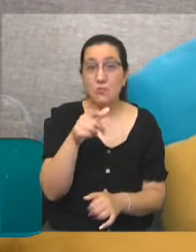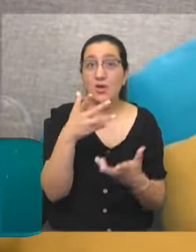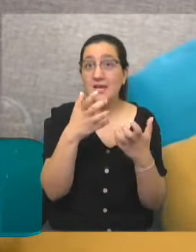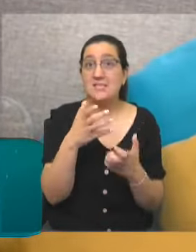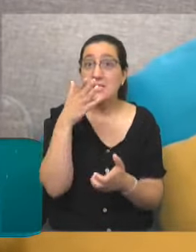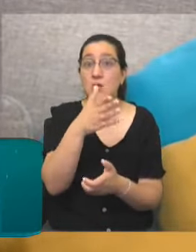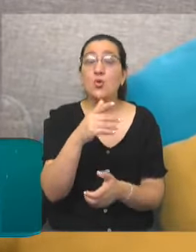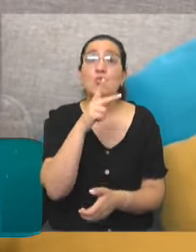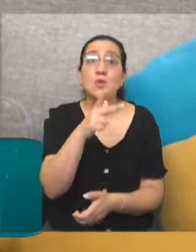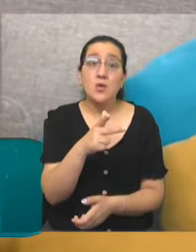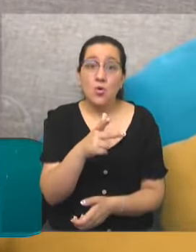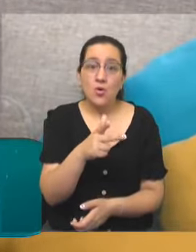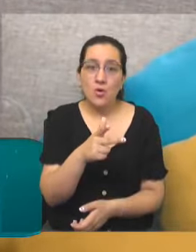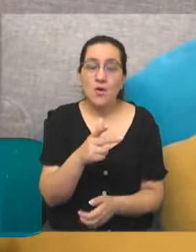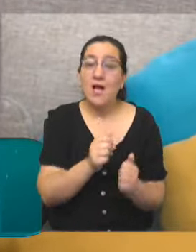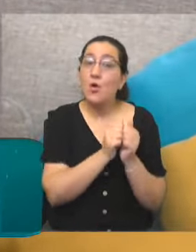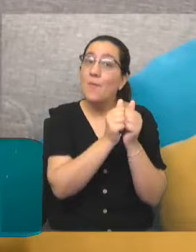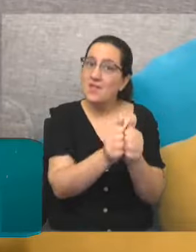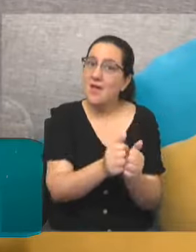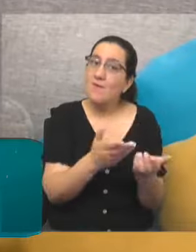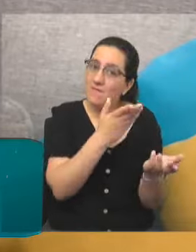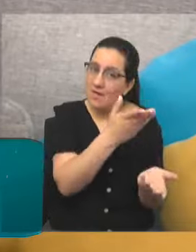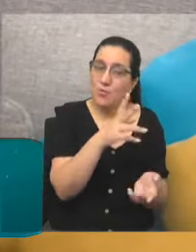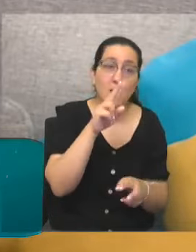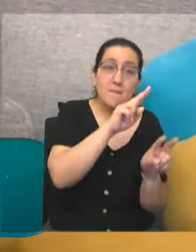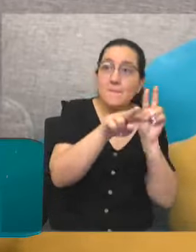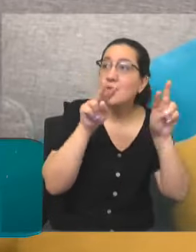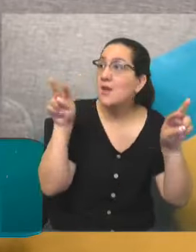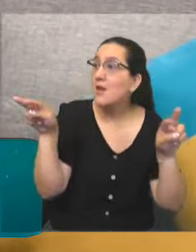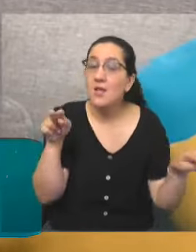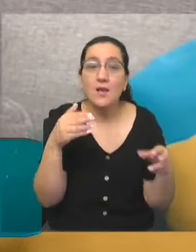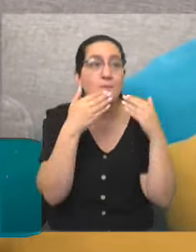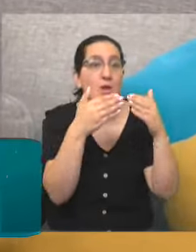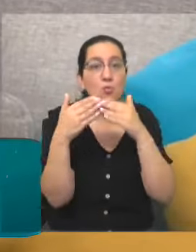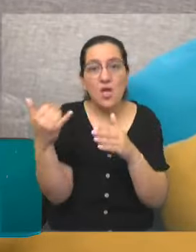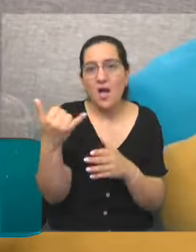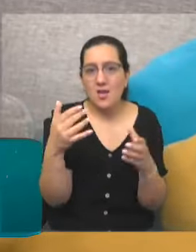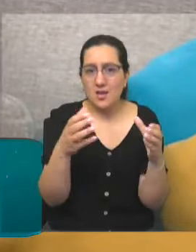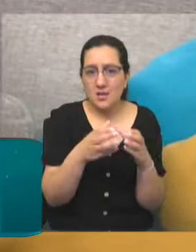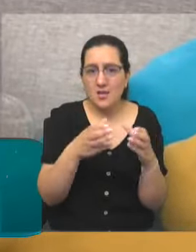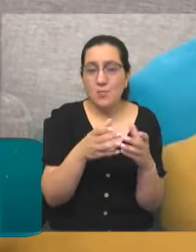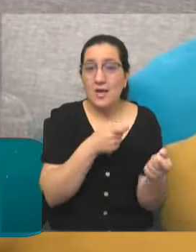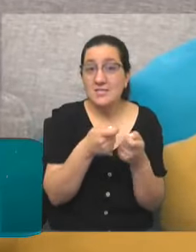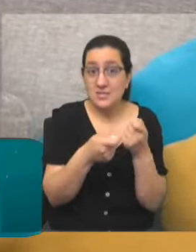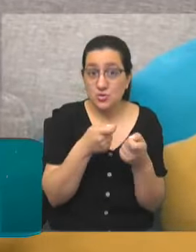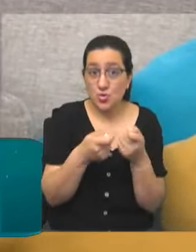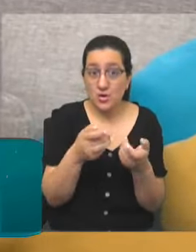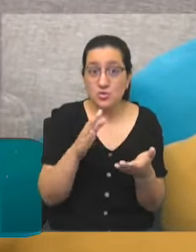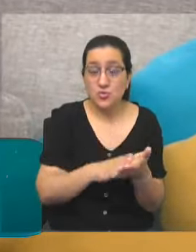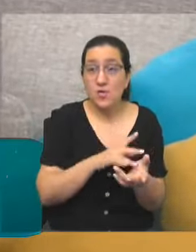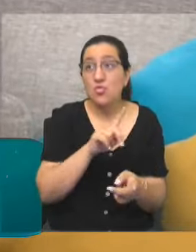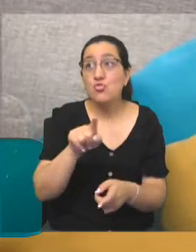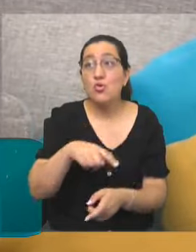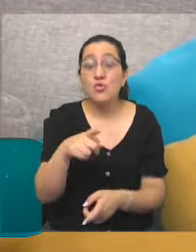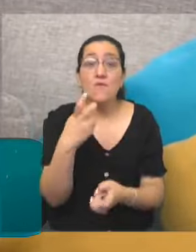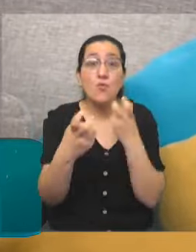Eso es una buena actividad para hacer, ¿ves? Acompañarlo hasta ahí, dejarlo que mire, que pregunte. Hay equipos que asesoran también sobre dónde buscar más información.